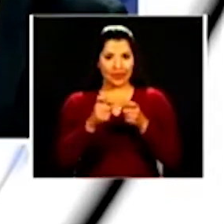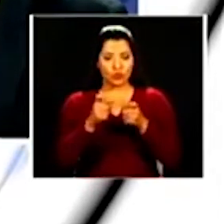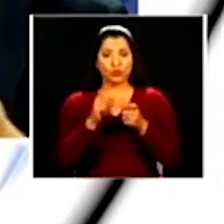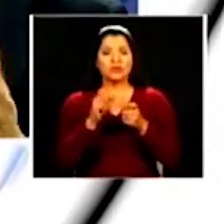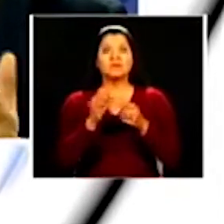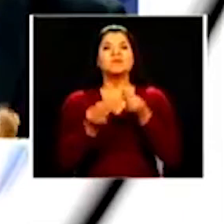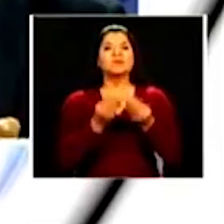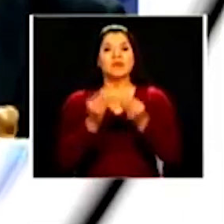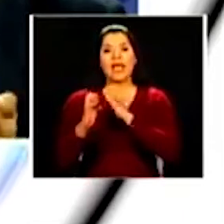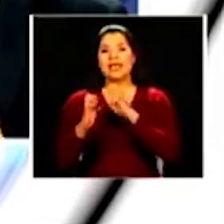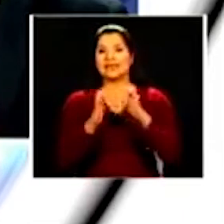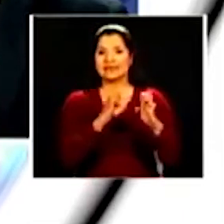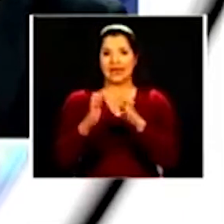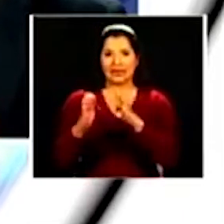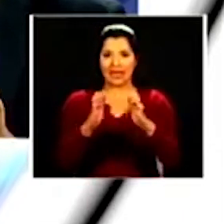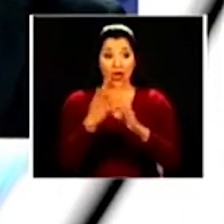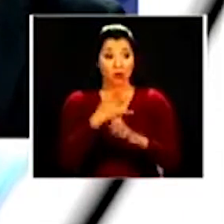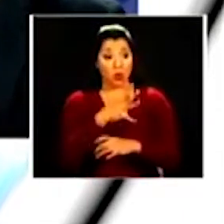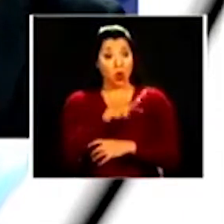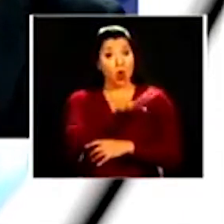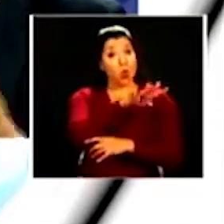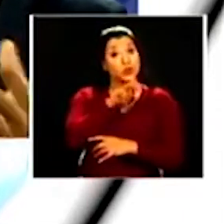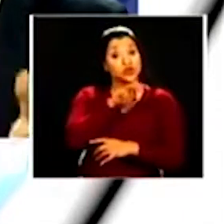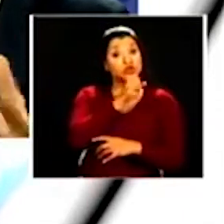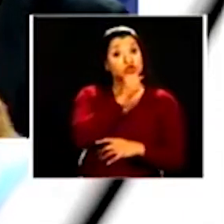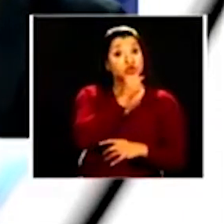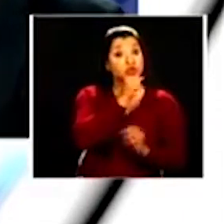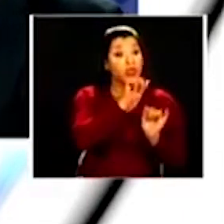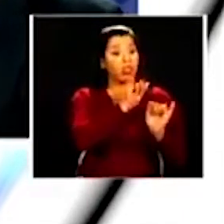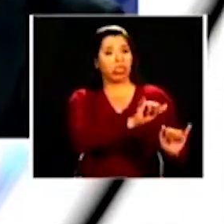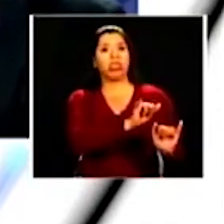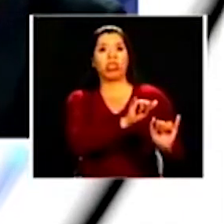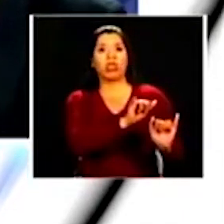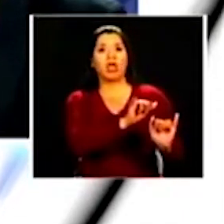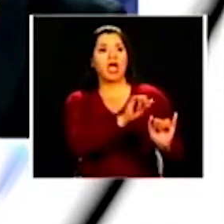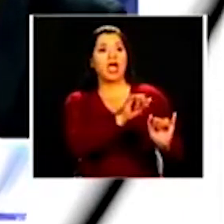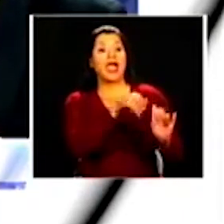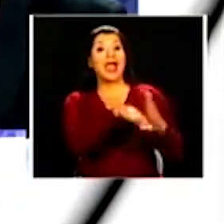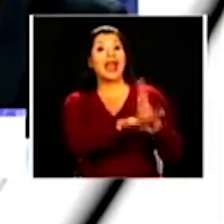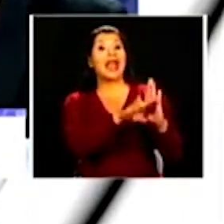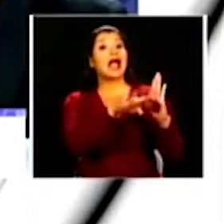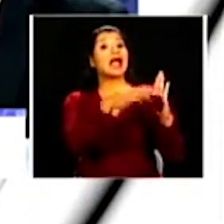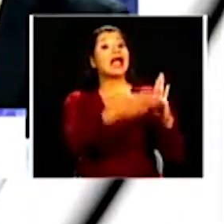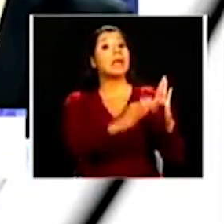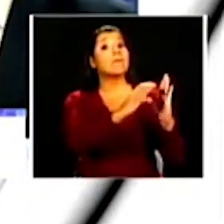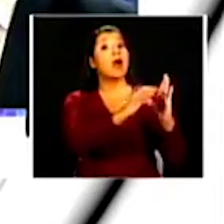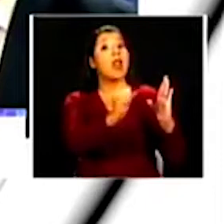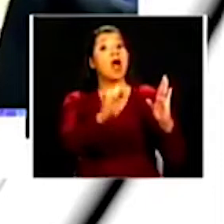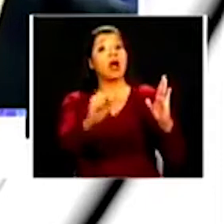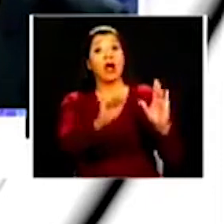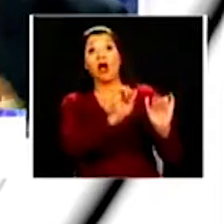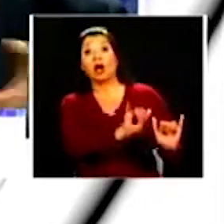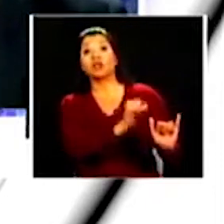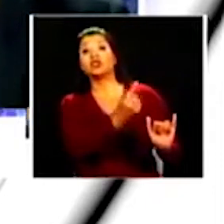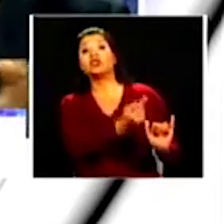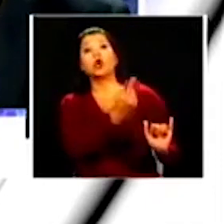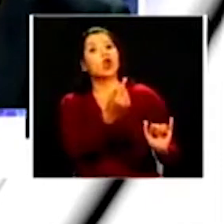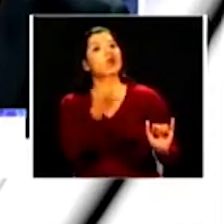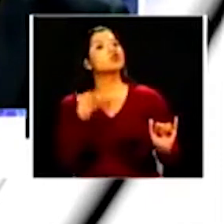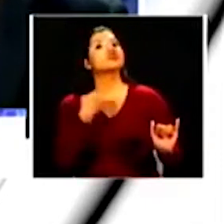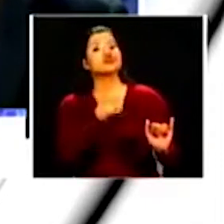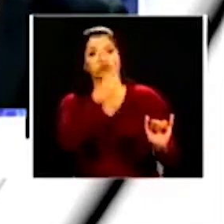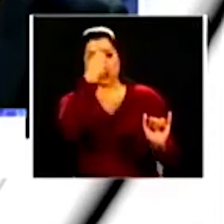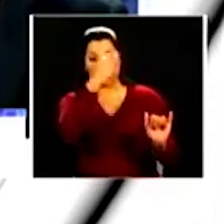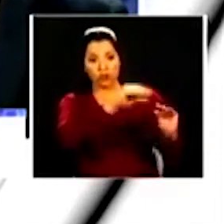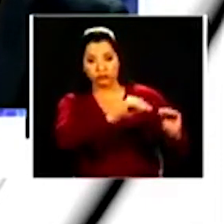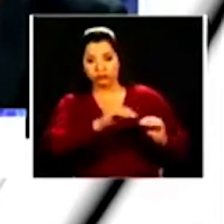de 400 adultos mayores que estaban abandonados en camas de la Caja, a través de la red de CONAPAN, se les logró ubicar para que tuvieran